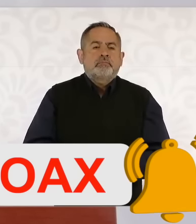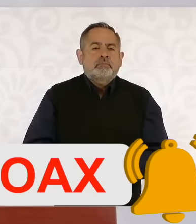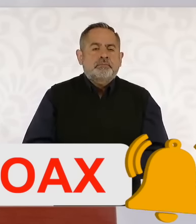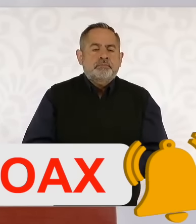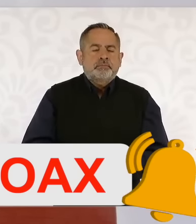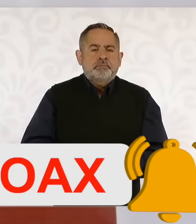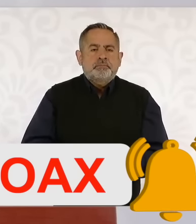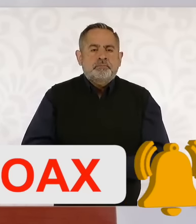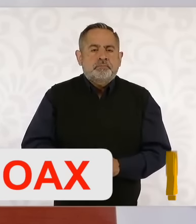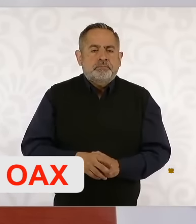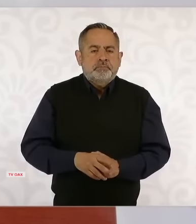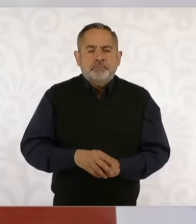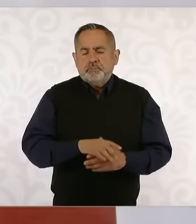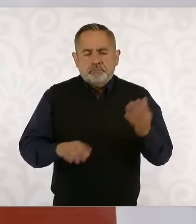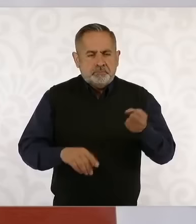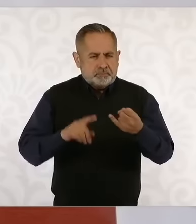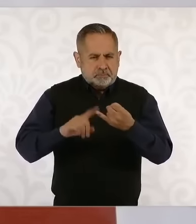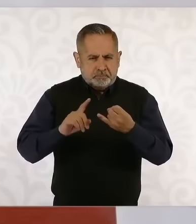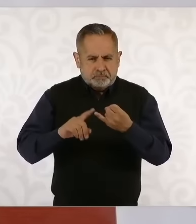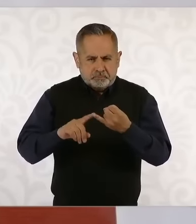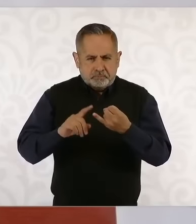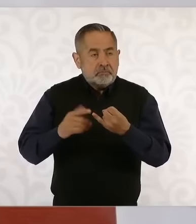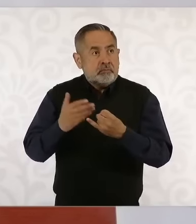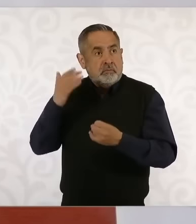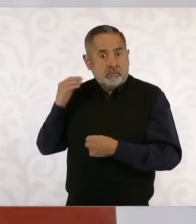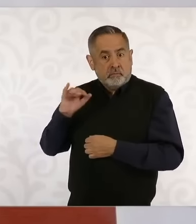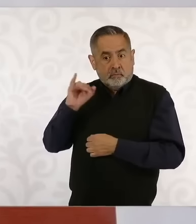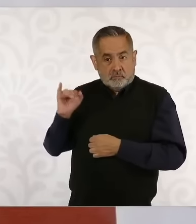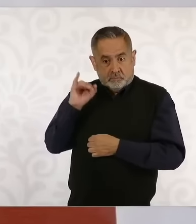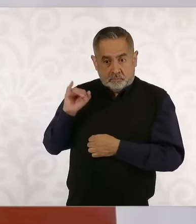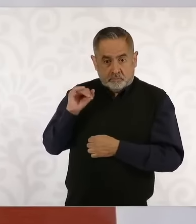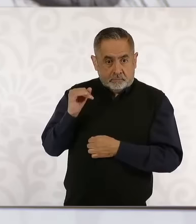primero, el jueves de la semana pasada,